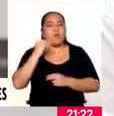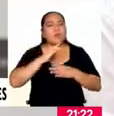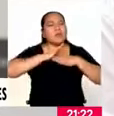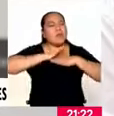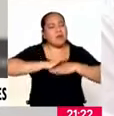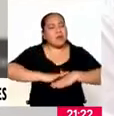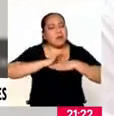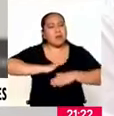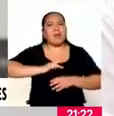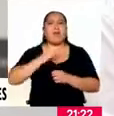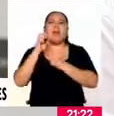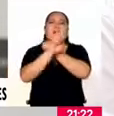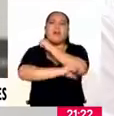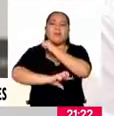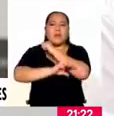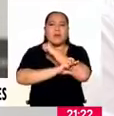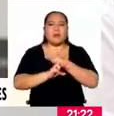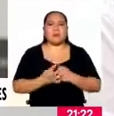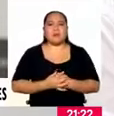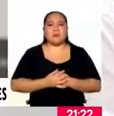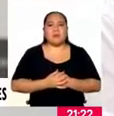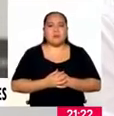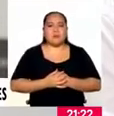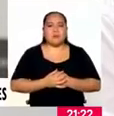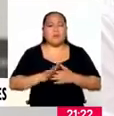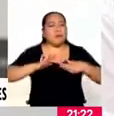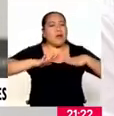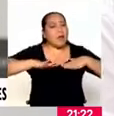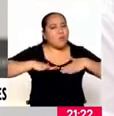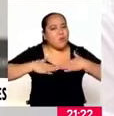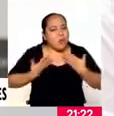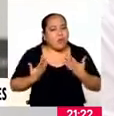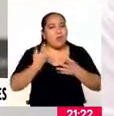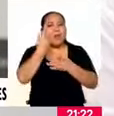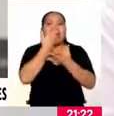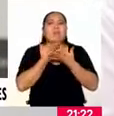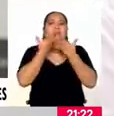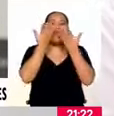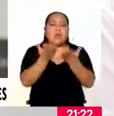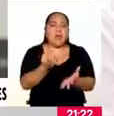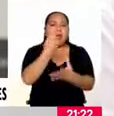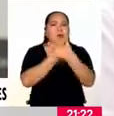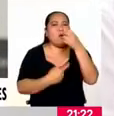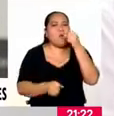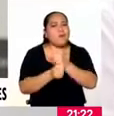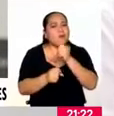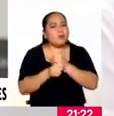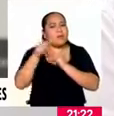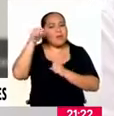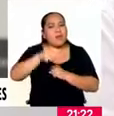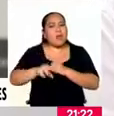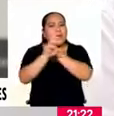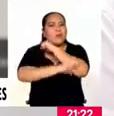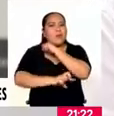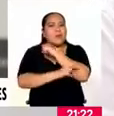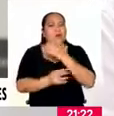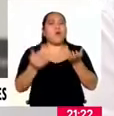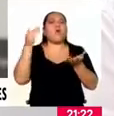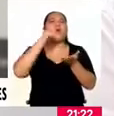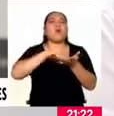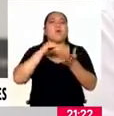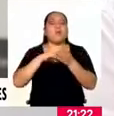país, para poder generar confianza, para que nuestro país nuevamente